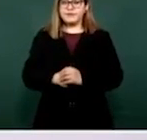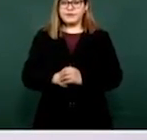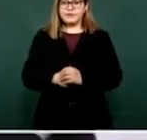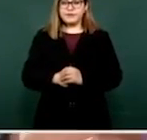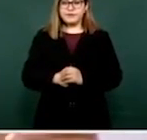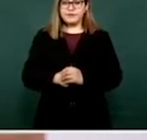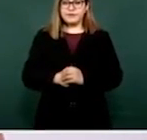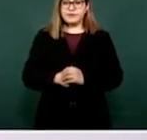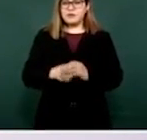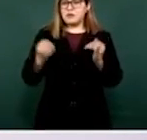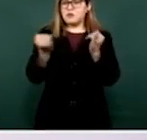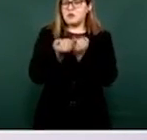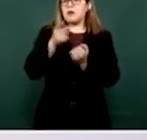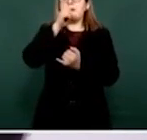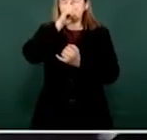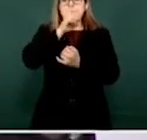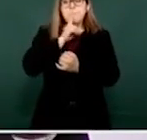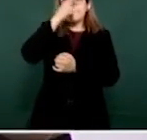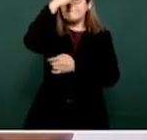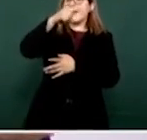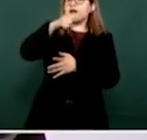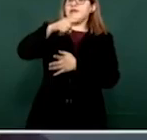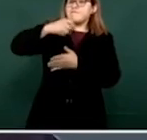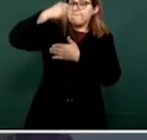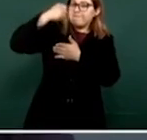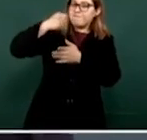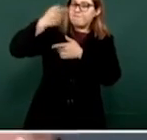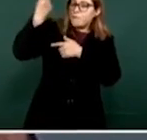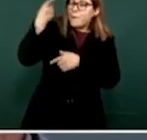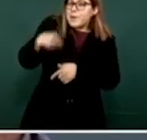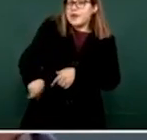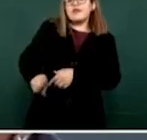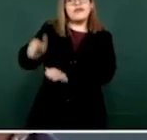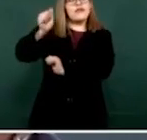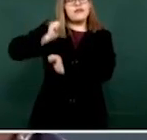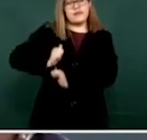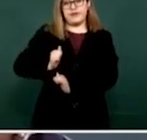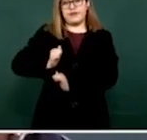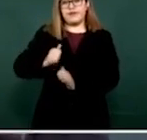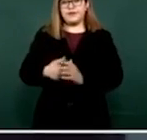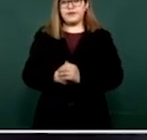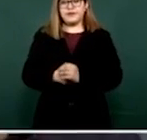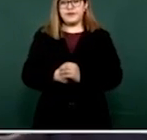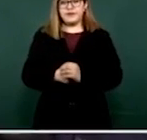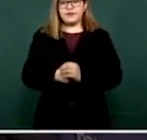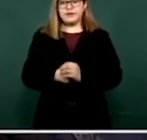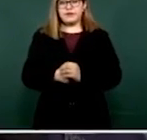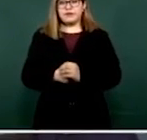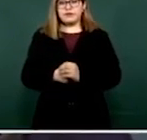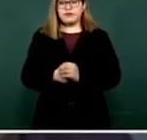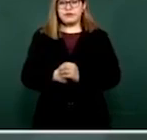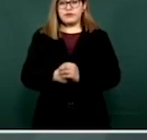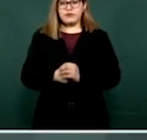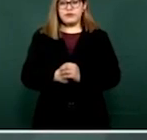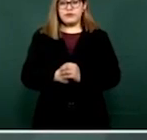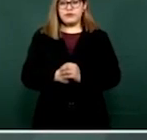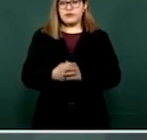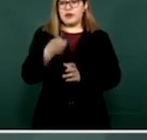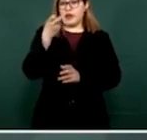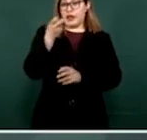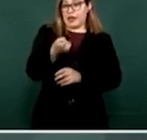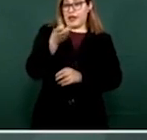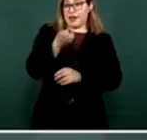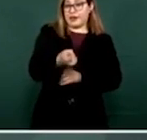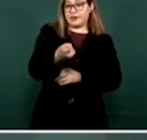de trampas para imponer autoridades. Eso va a quedar